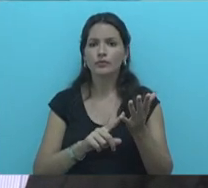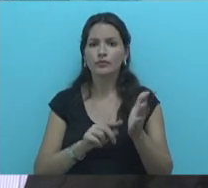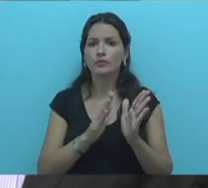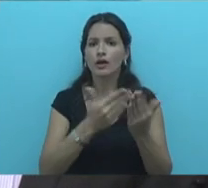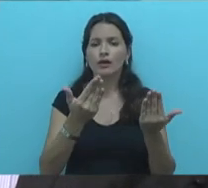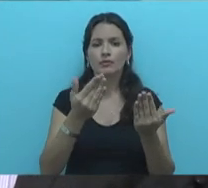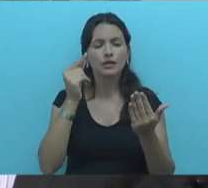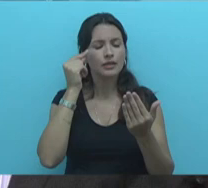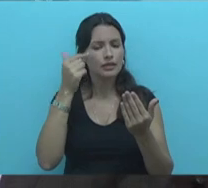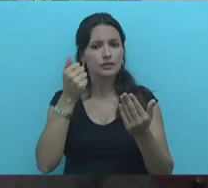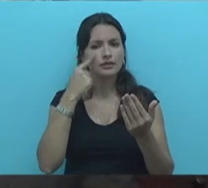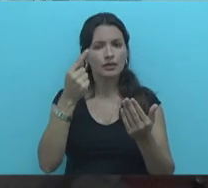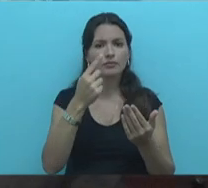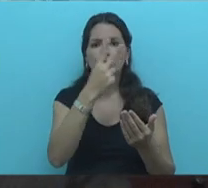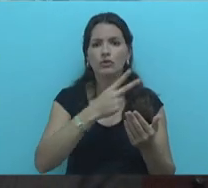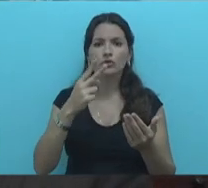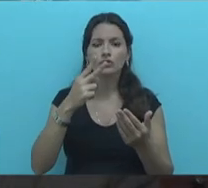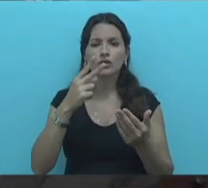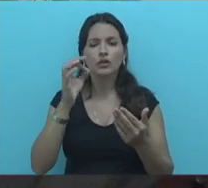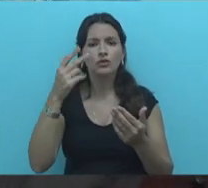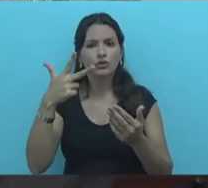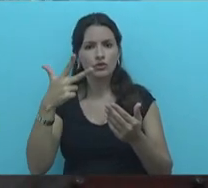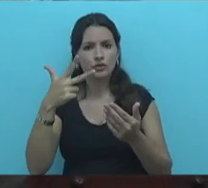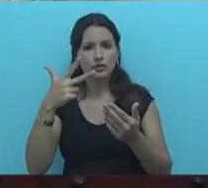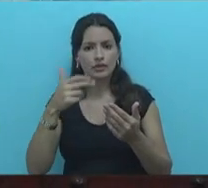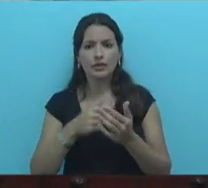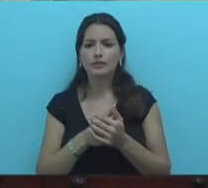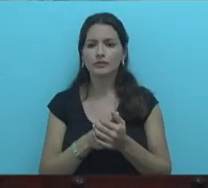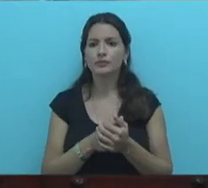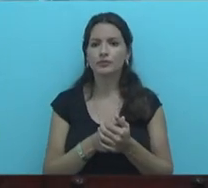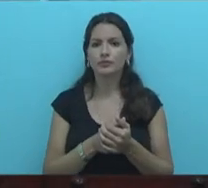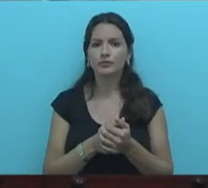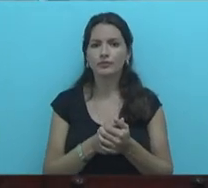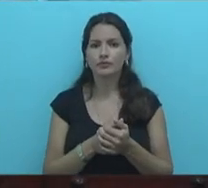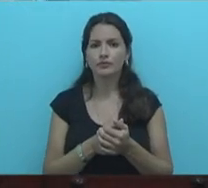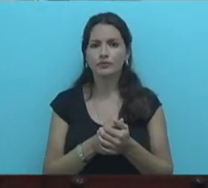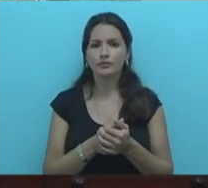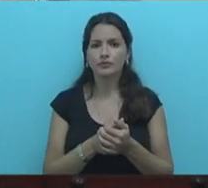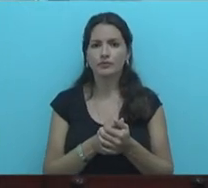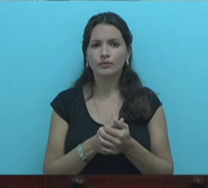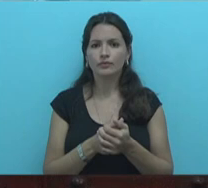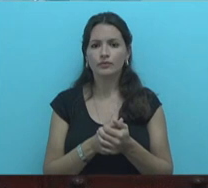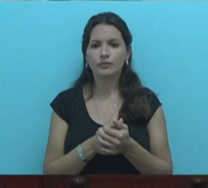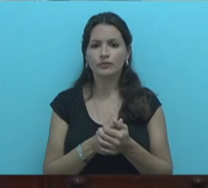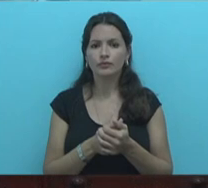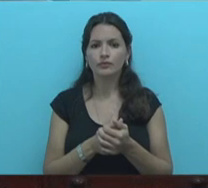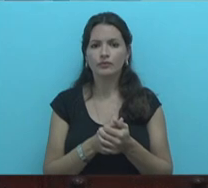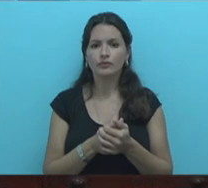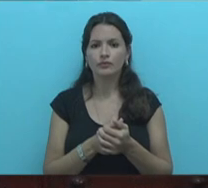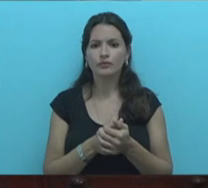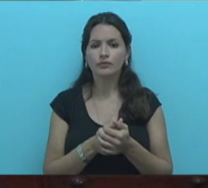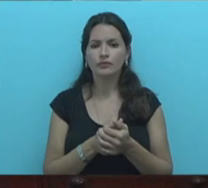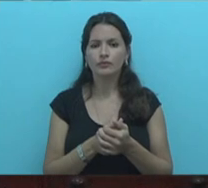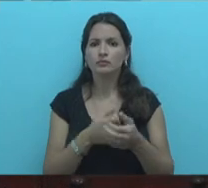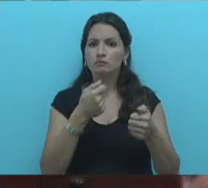al expediente 36.203 de la diputada Venas Verónica. ¿Está dos veces de Simoncini? Está dos veces. Ahora lo voy a ver.